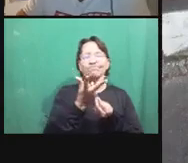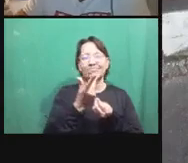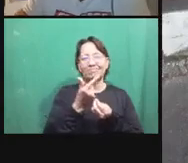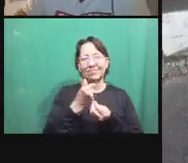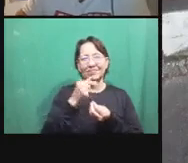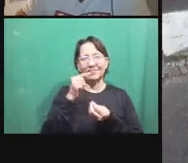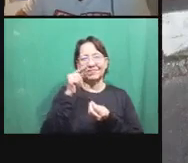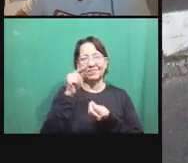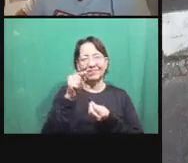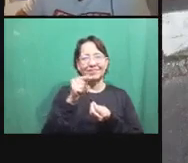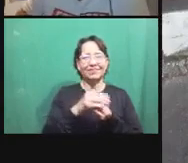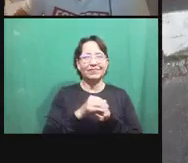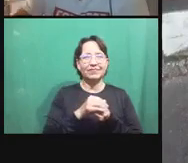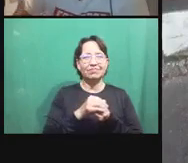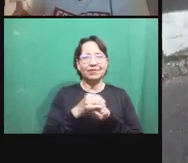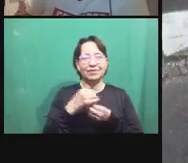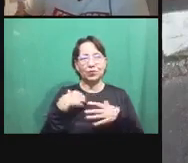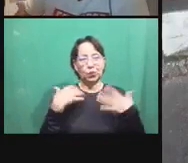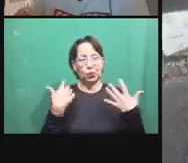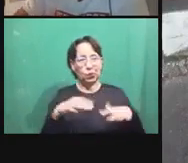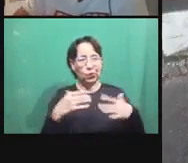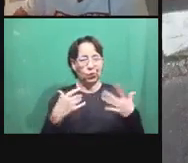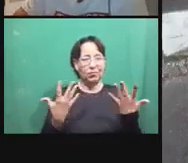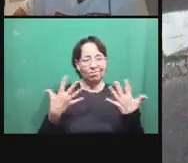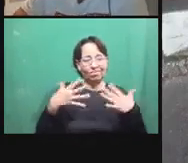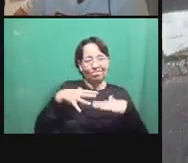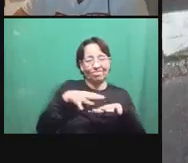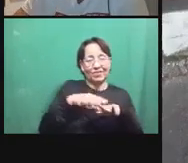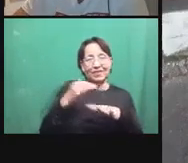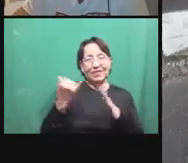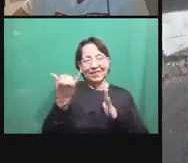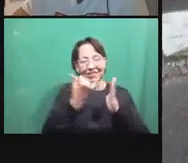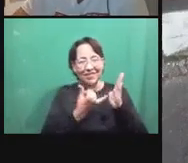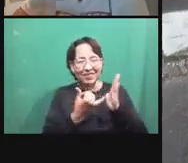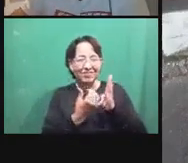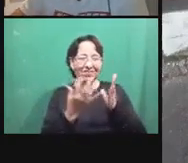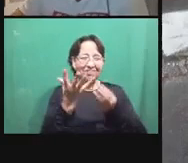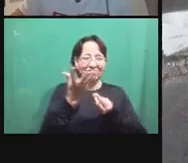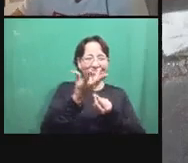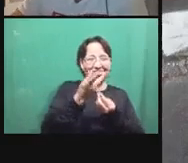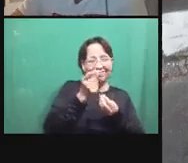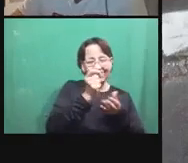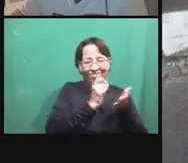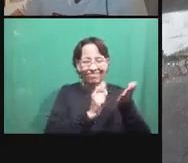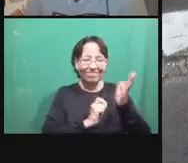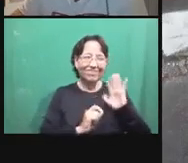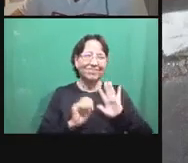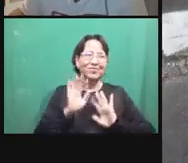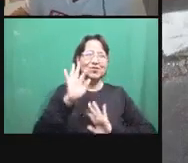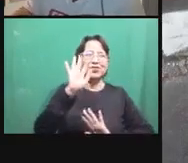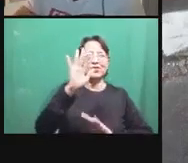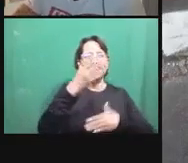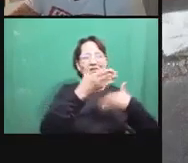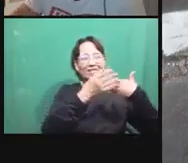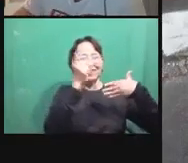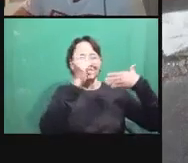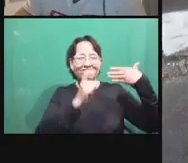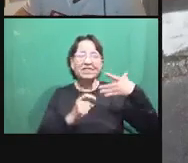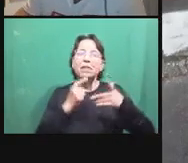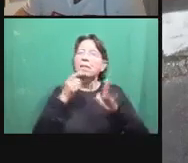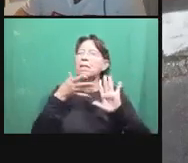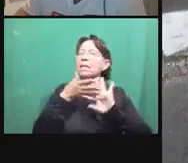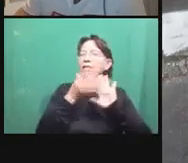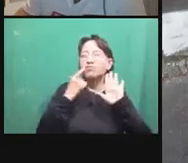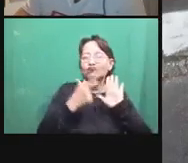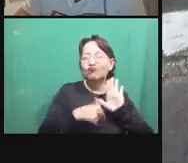graffiti desafiante, mezclando un poquito estas imágenes artísticas, figurativas, del muralismo, para transmitir estas